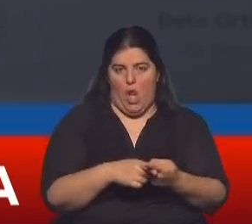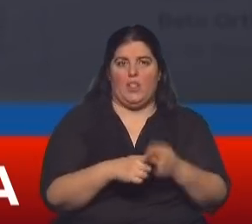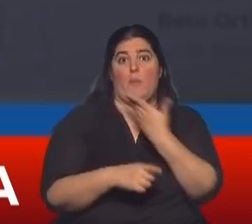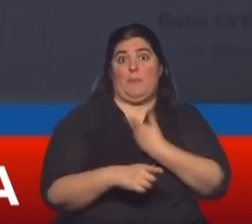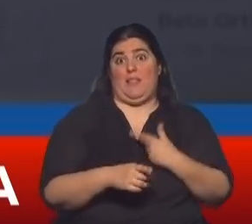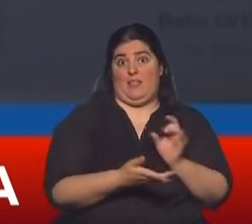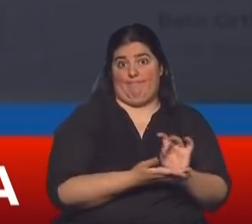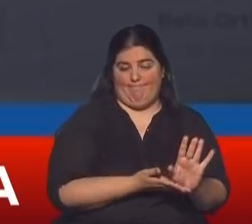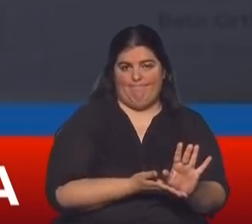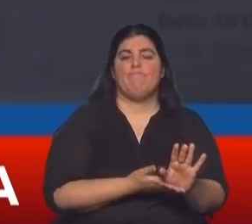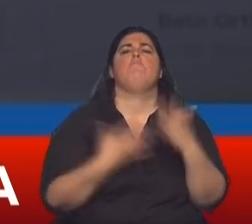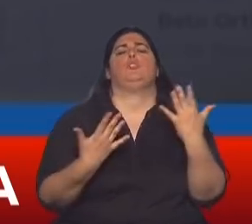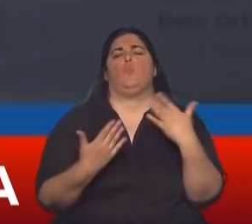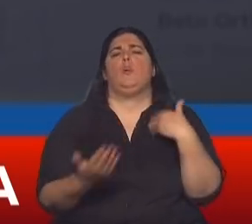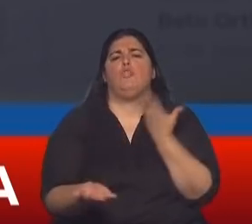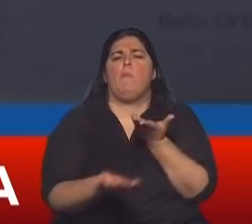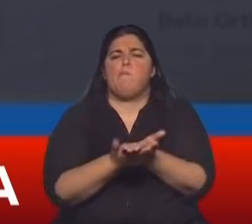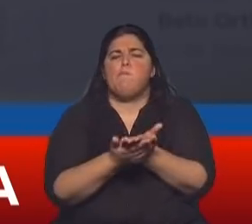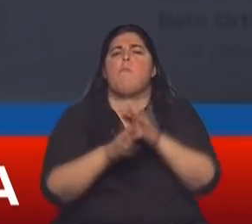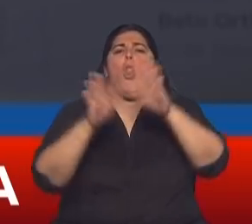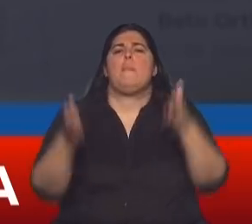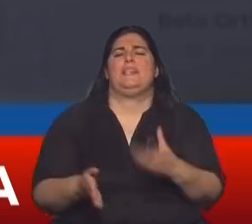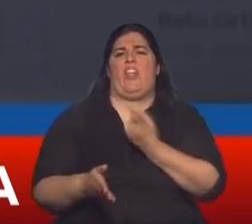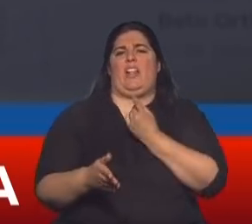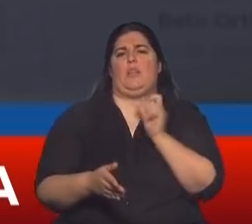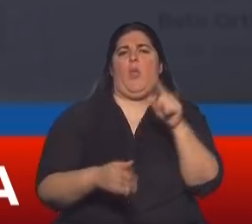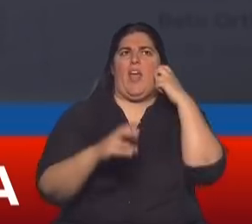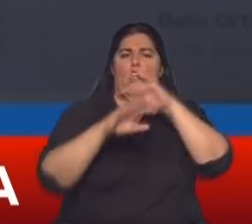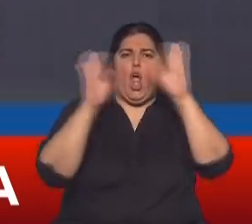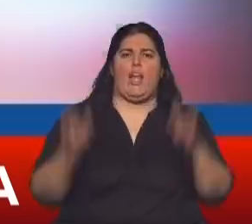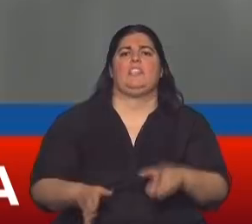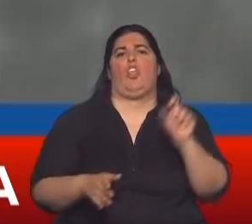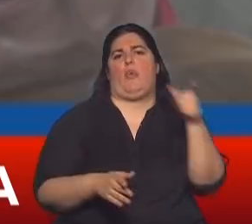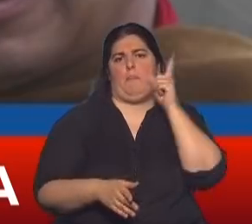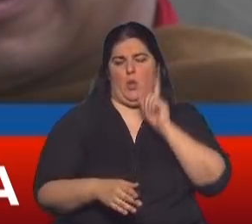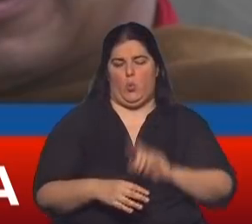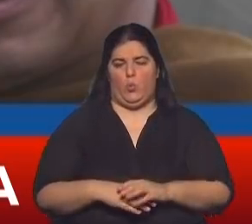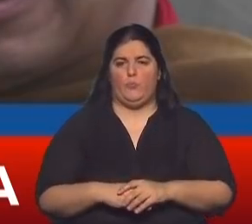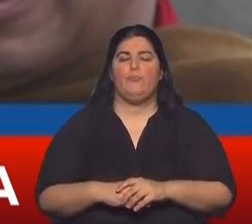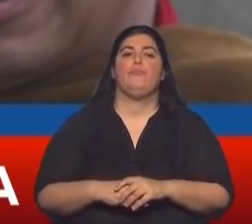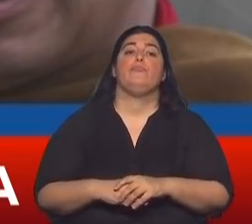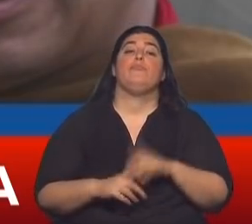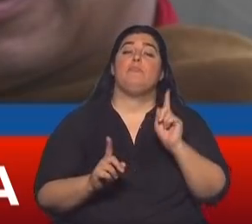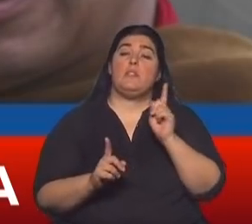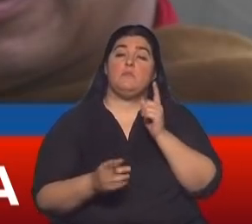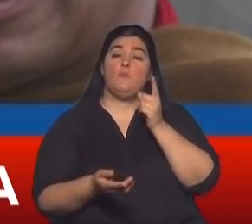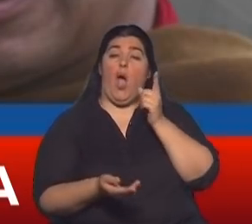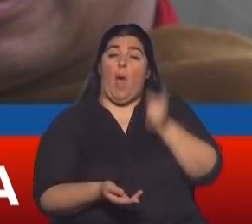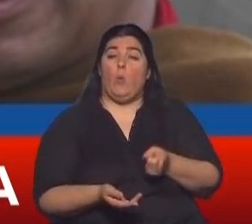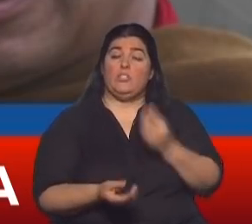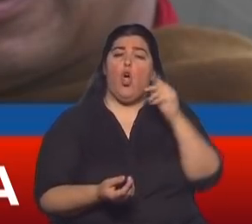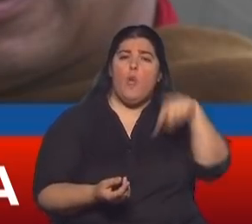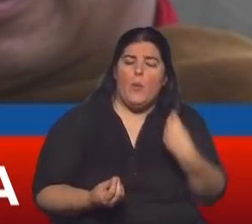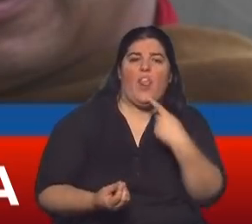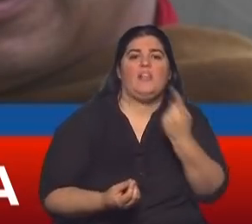ser presentada, por supuesto, se eleva a la mesa directiva del Congreso de la República. La acusación se funda en la